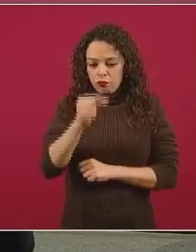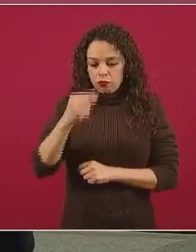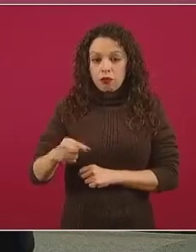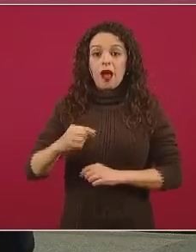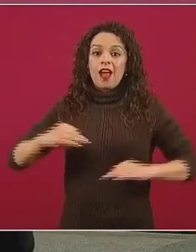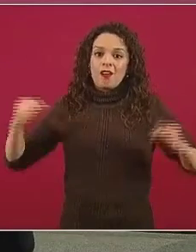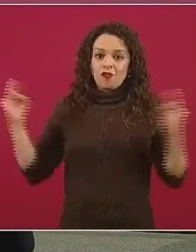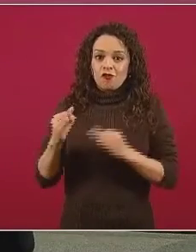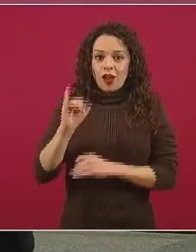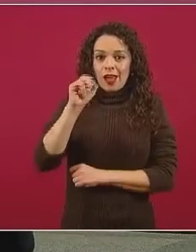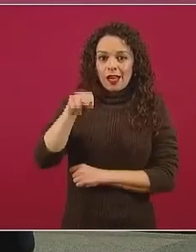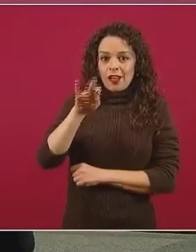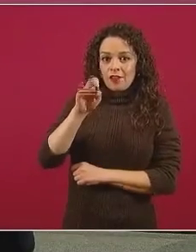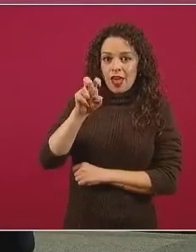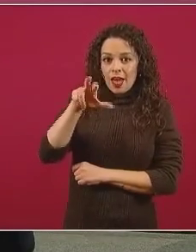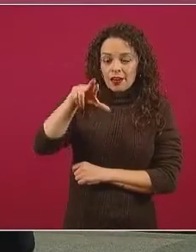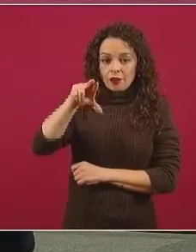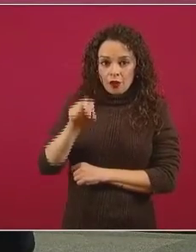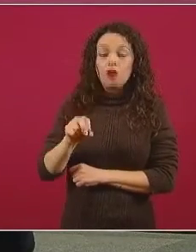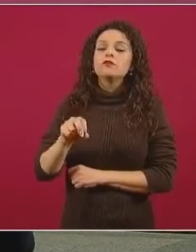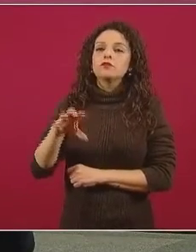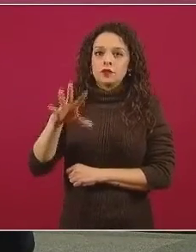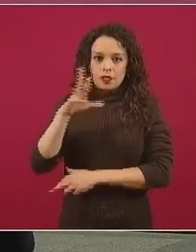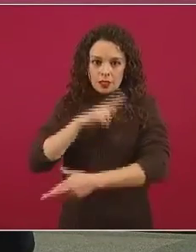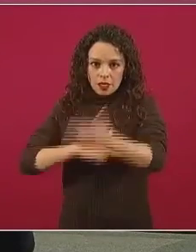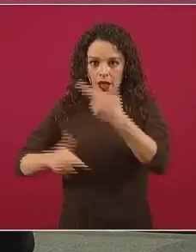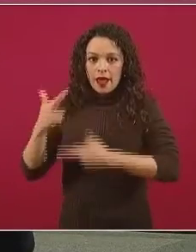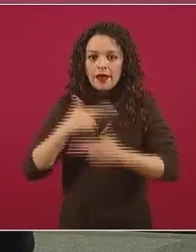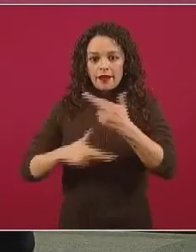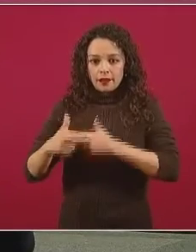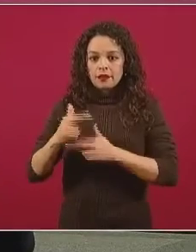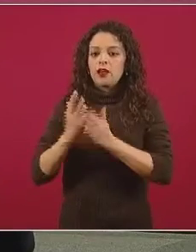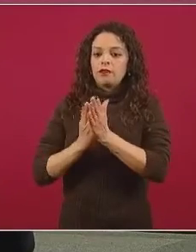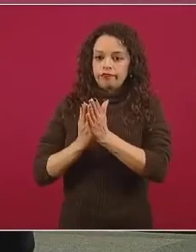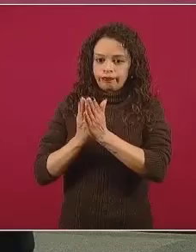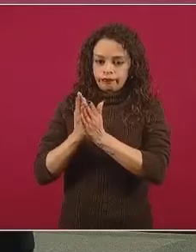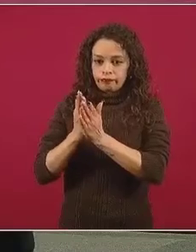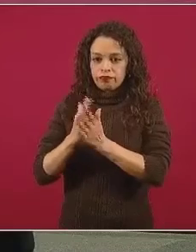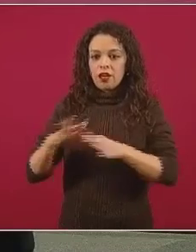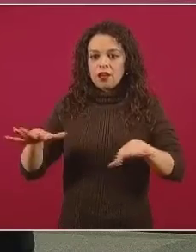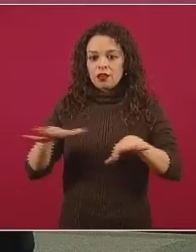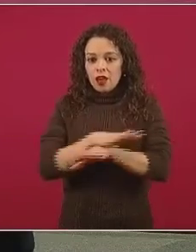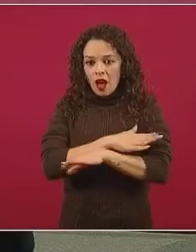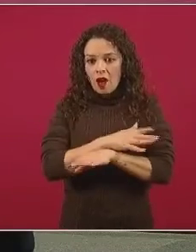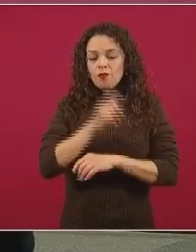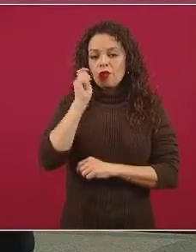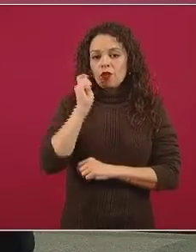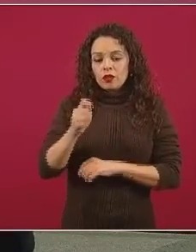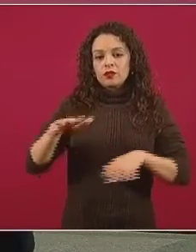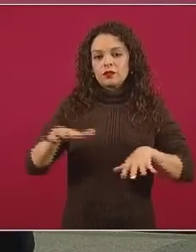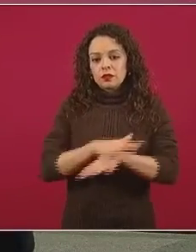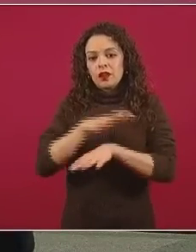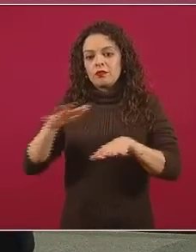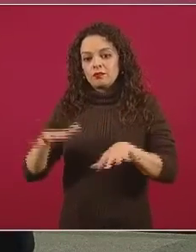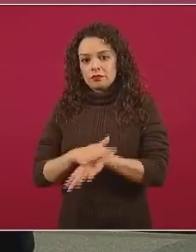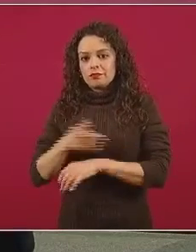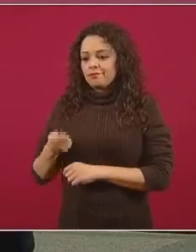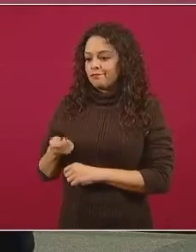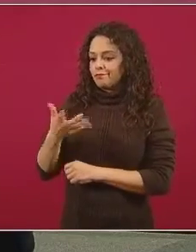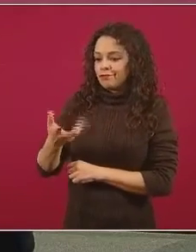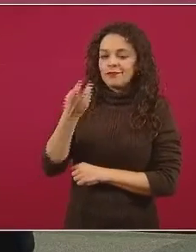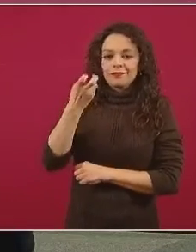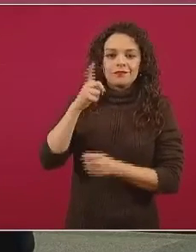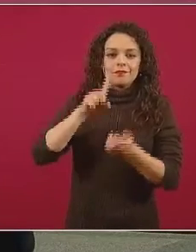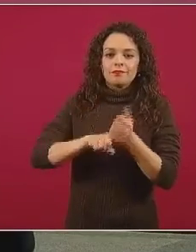norte, tuvimos un repunte, rebrote, exacerbación, cambio de trayectoria. Hay muchos términos para designar al